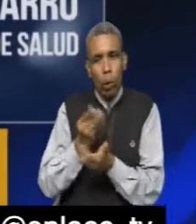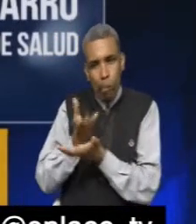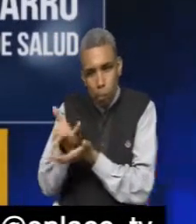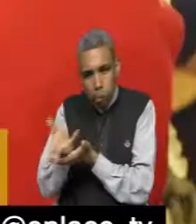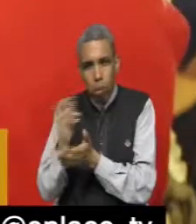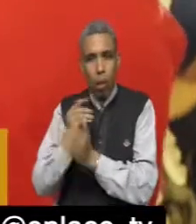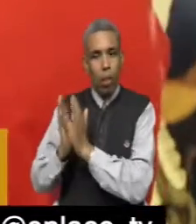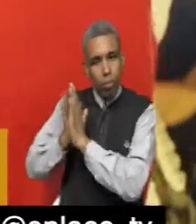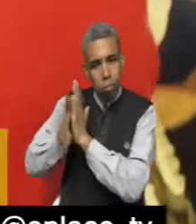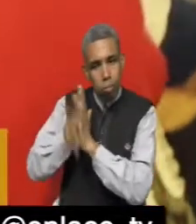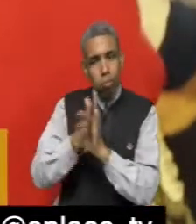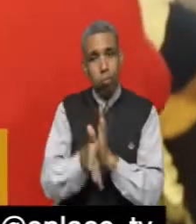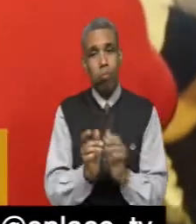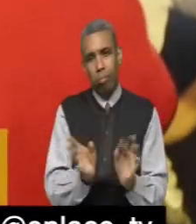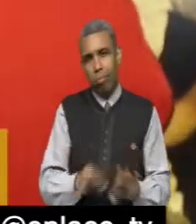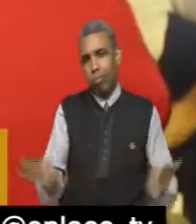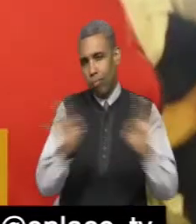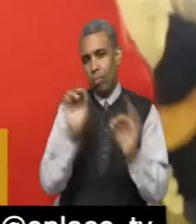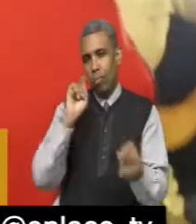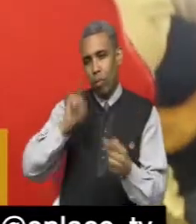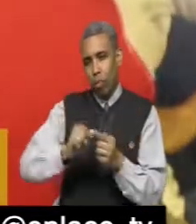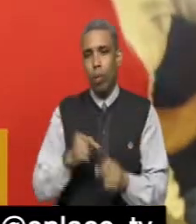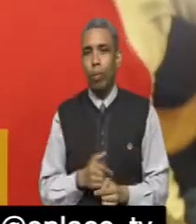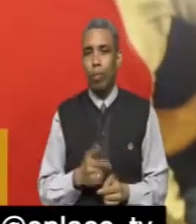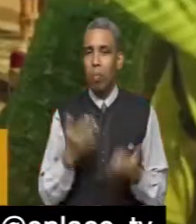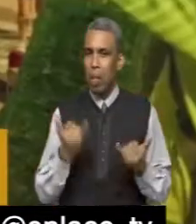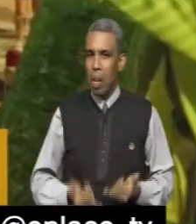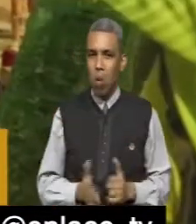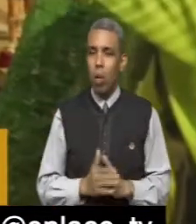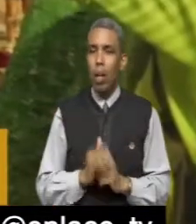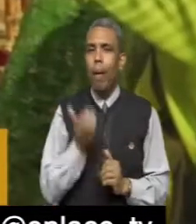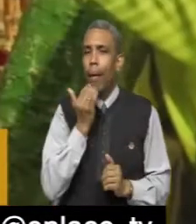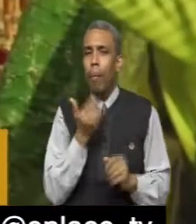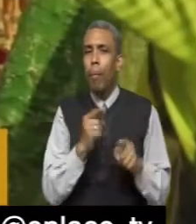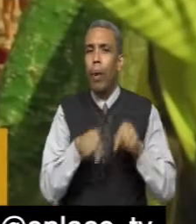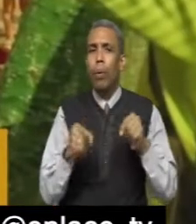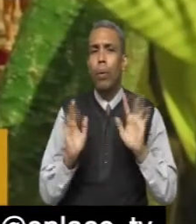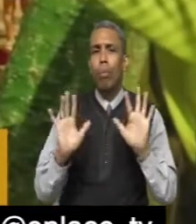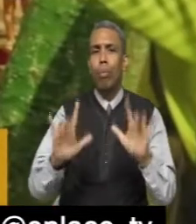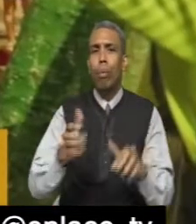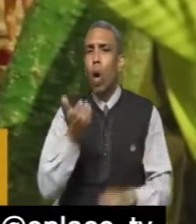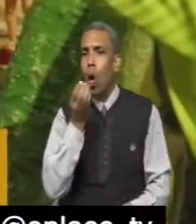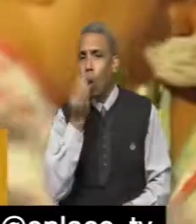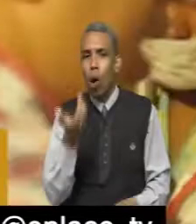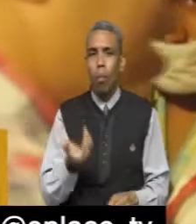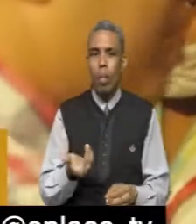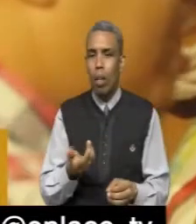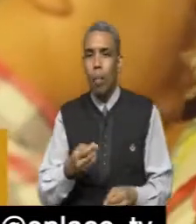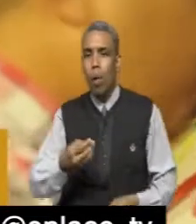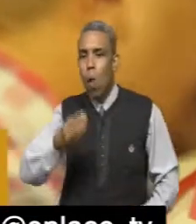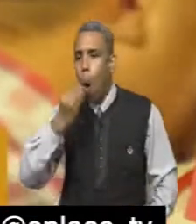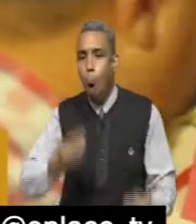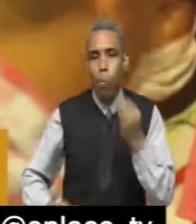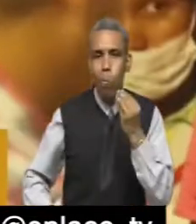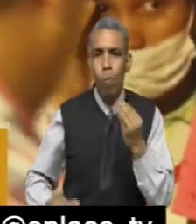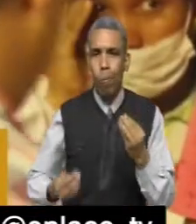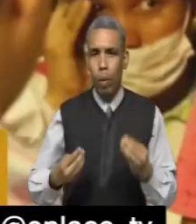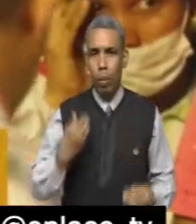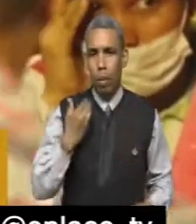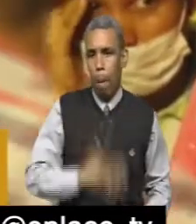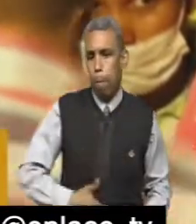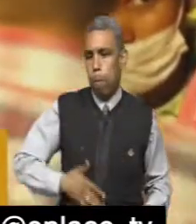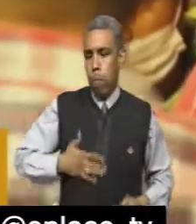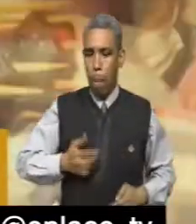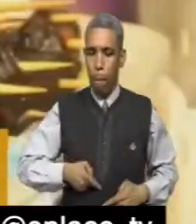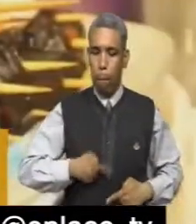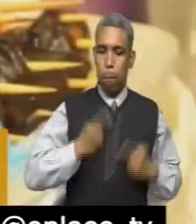otra instancia. Con estas acciones se busca minimizar los riesgos de enfermedades que se pueden generar por la inadecuada comercialización y manipulación de